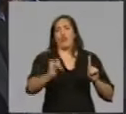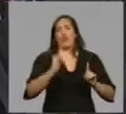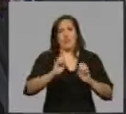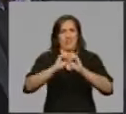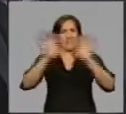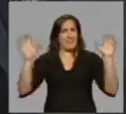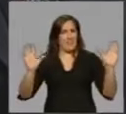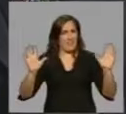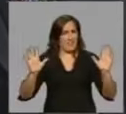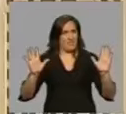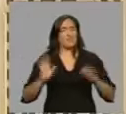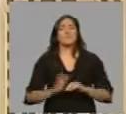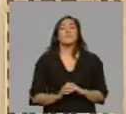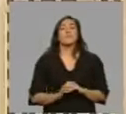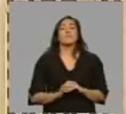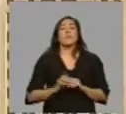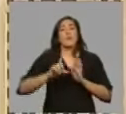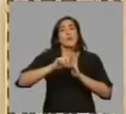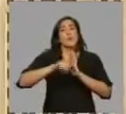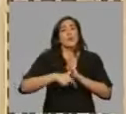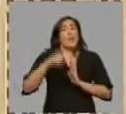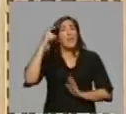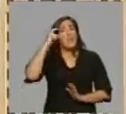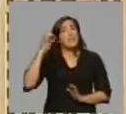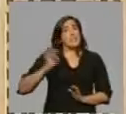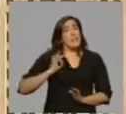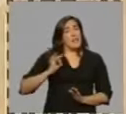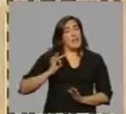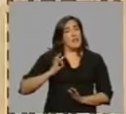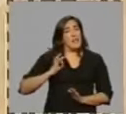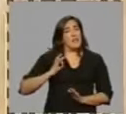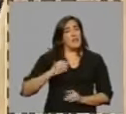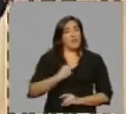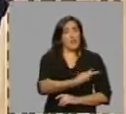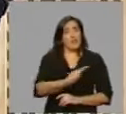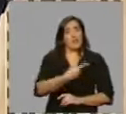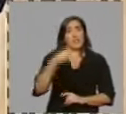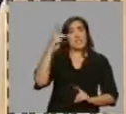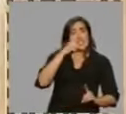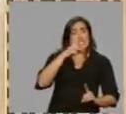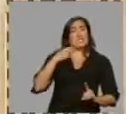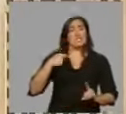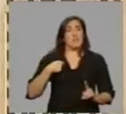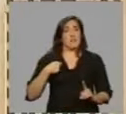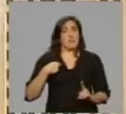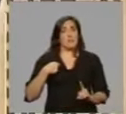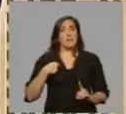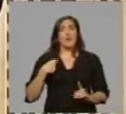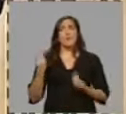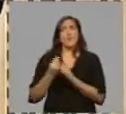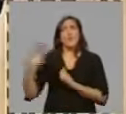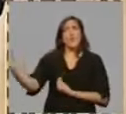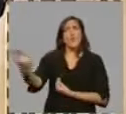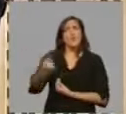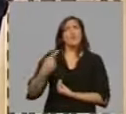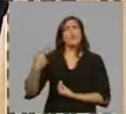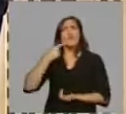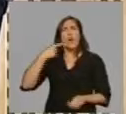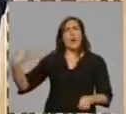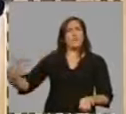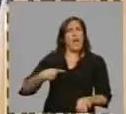Durante más de 10 años, a Néstor Kirchner y a mí se nos acusaron en ríos de